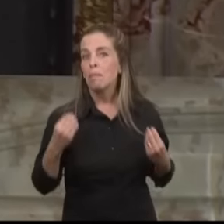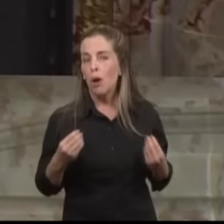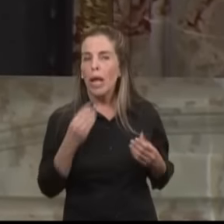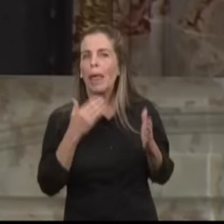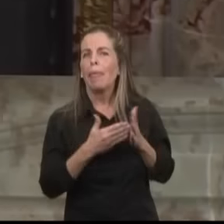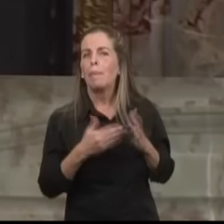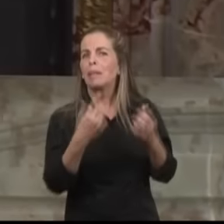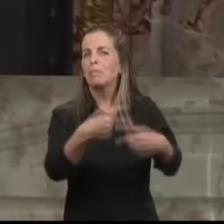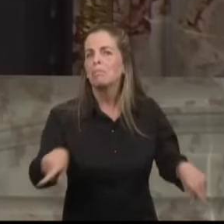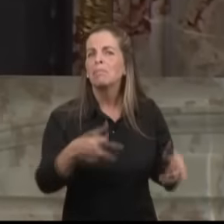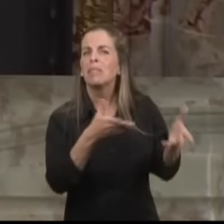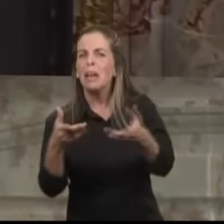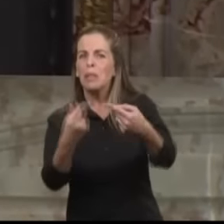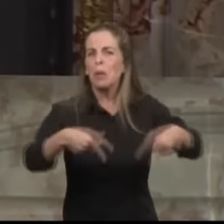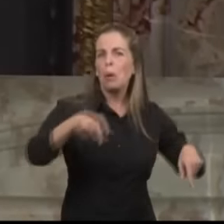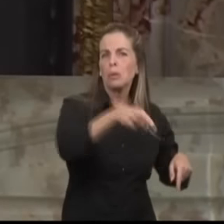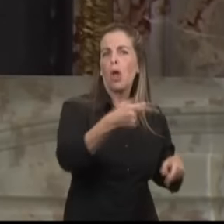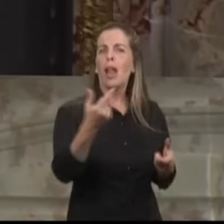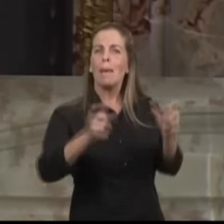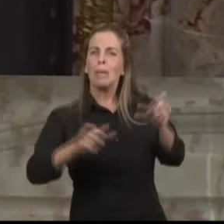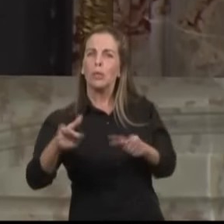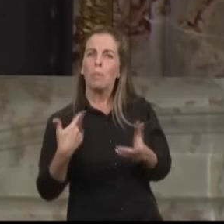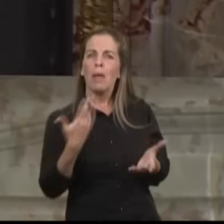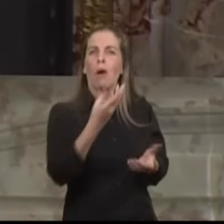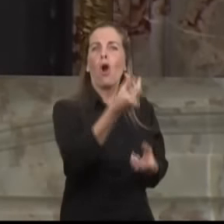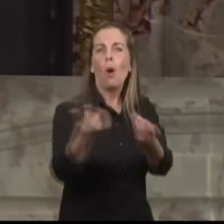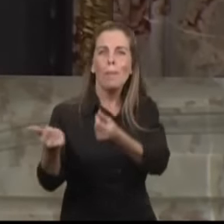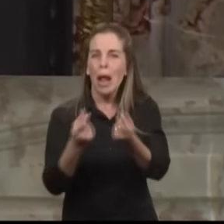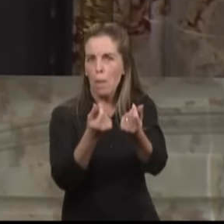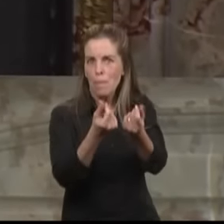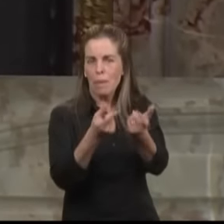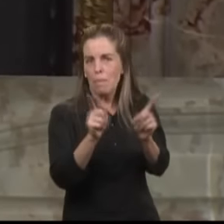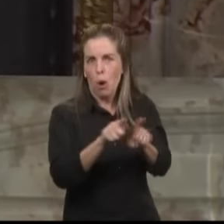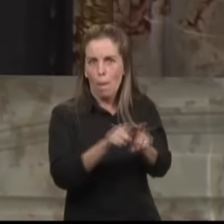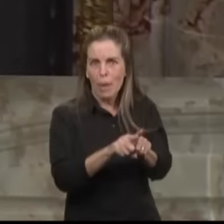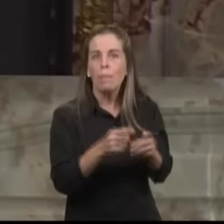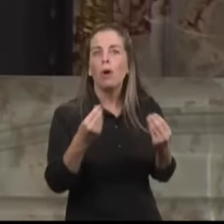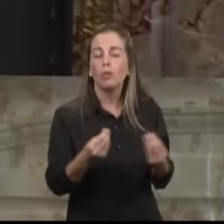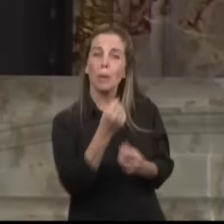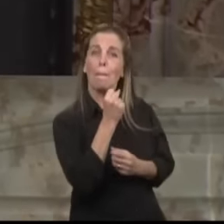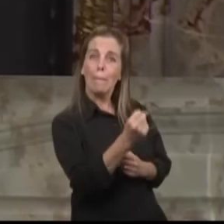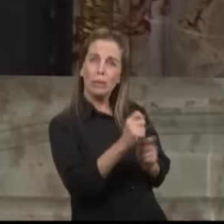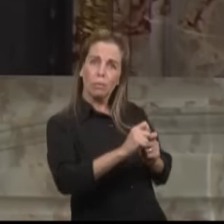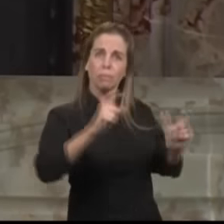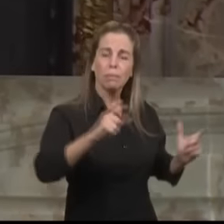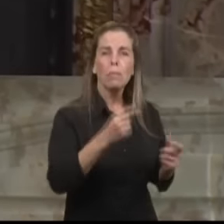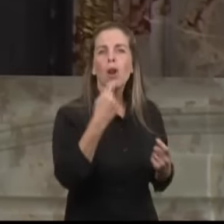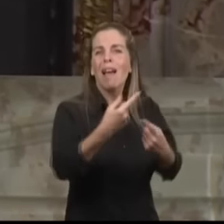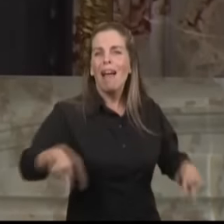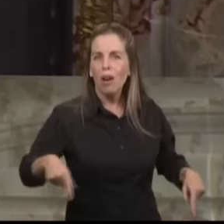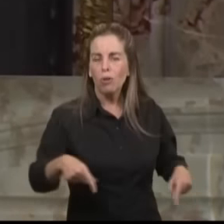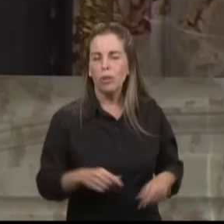de bienes y servicios que ese dinero puede comprar sigue siendo la misma, lo que hace que haya más pesos por cada bien y servicio